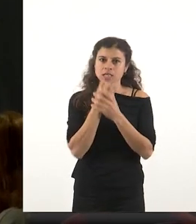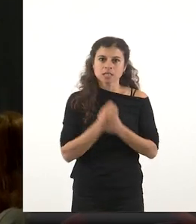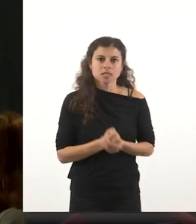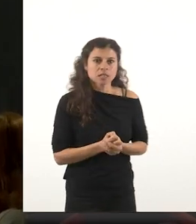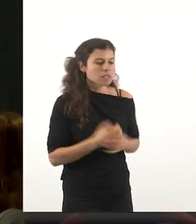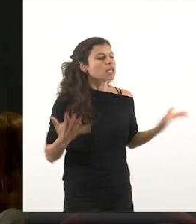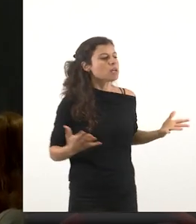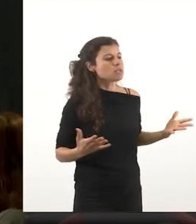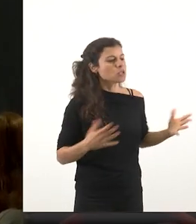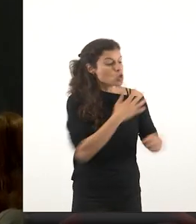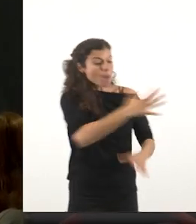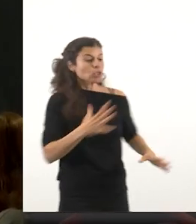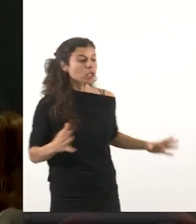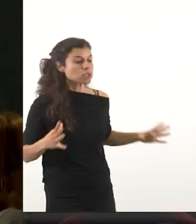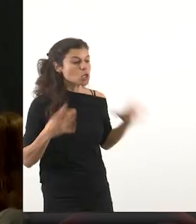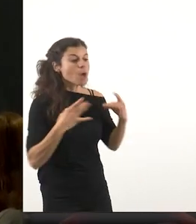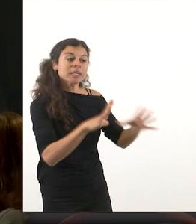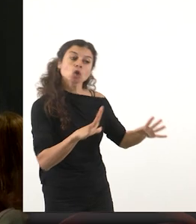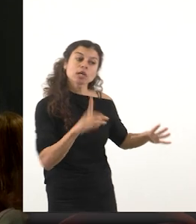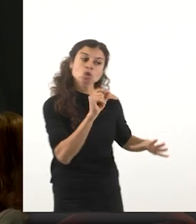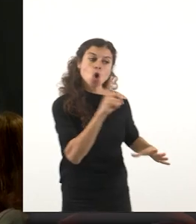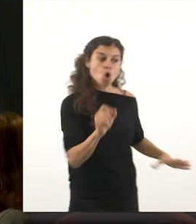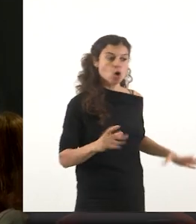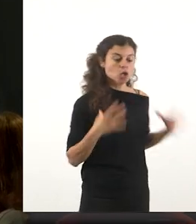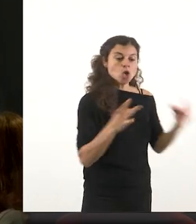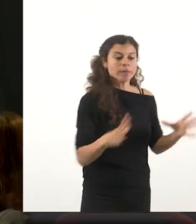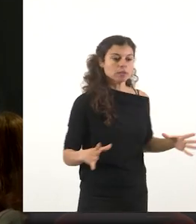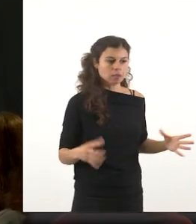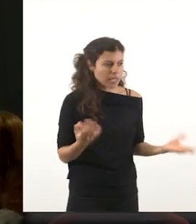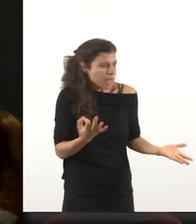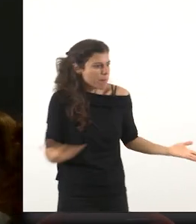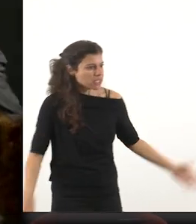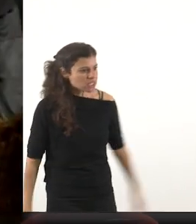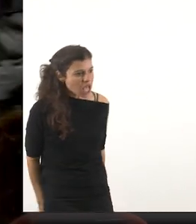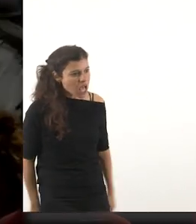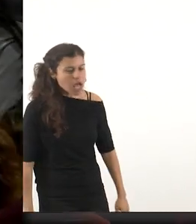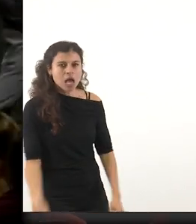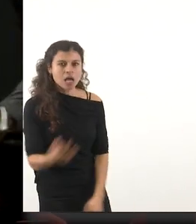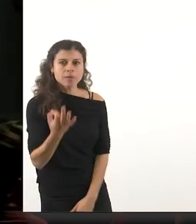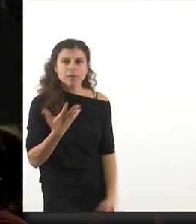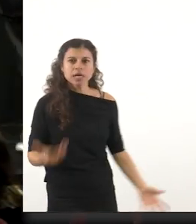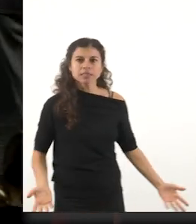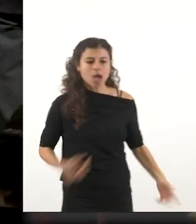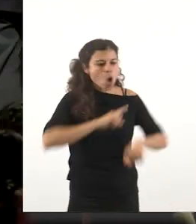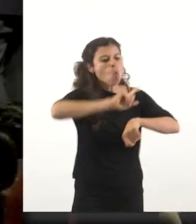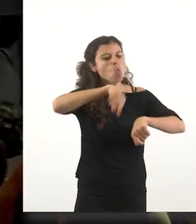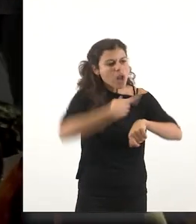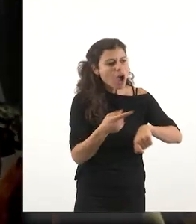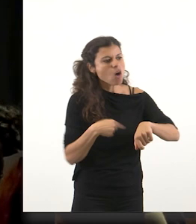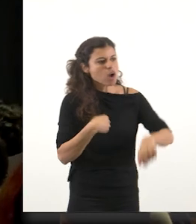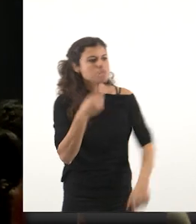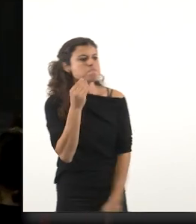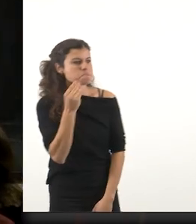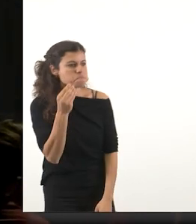¡Cariño, me toques, Lolo! ¡No me toques! ¡No me toques, Lolo! Llevo... ¿Que qué me pasa? Dice el tío. ¿Que qué me pasa? Que llevo una hora como un imbécil perdiendo mi